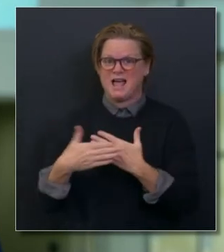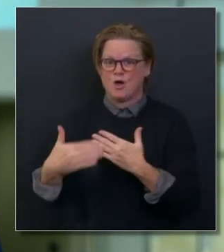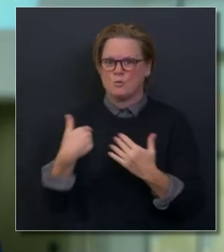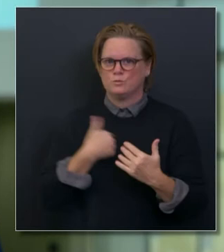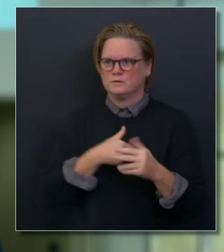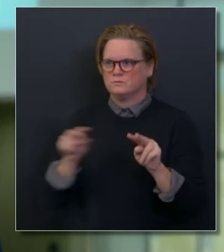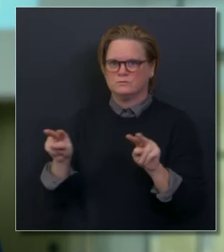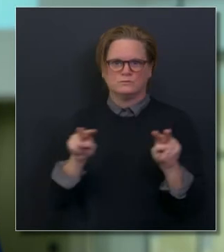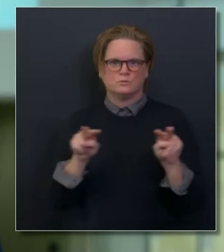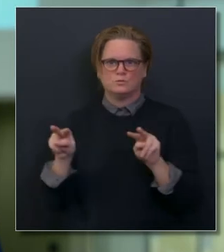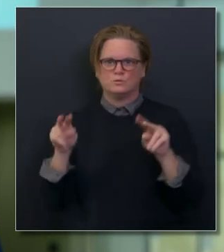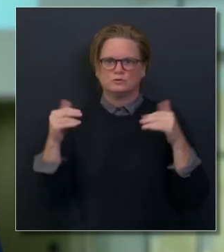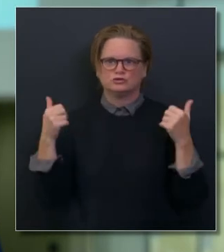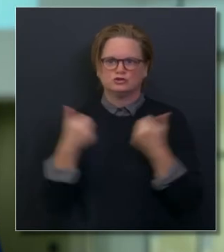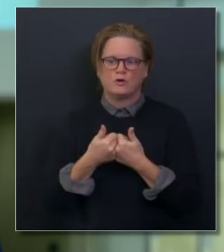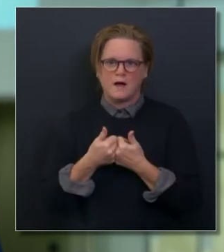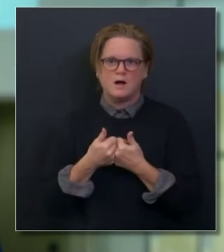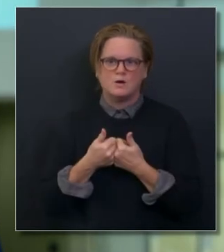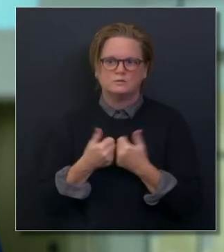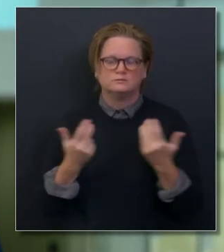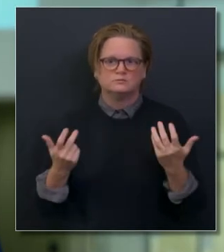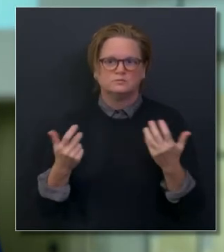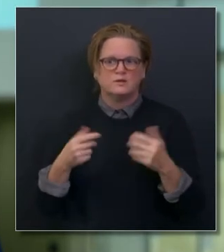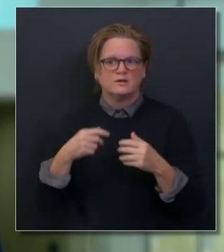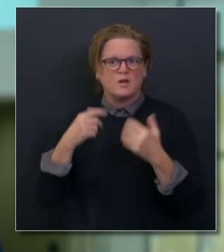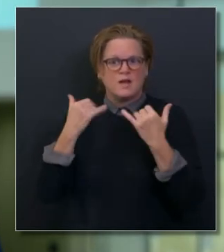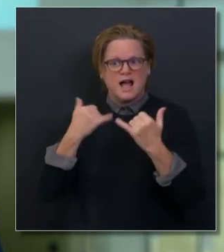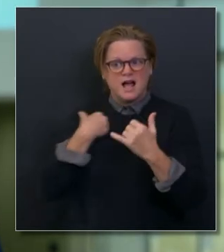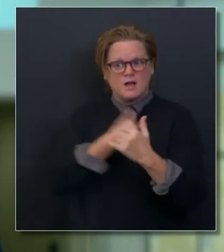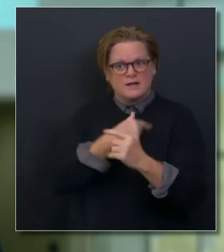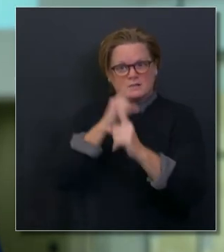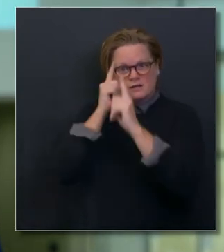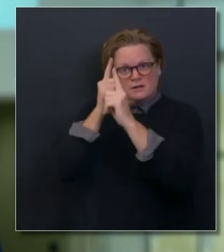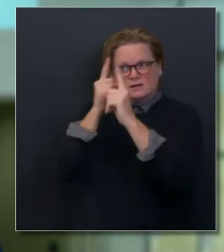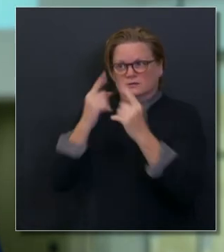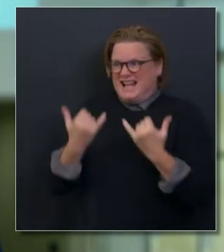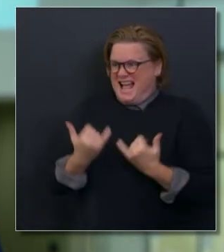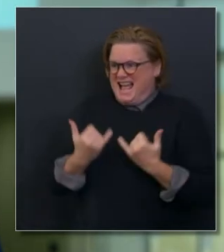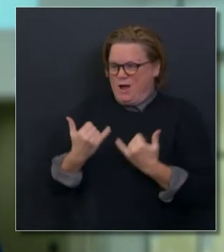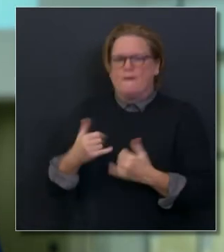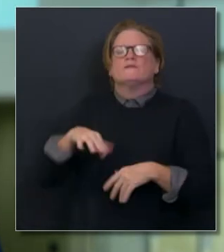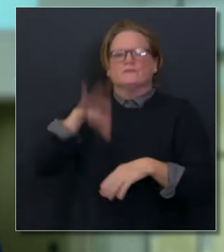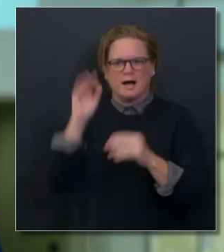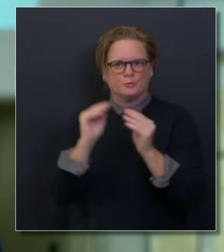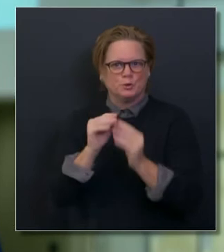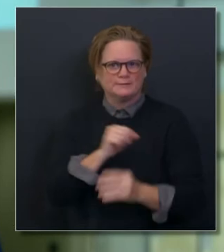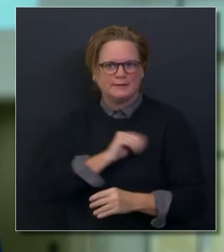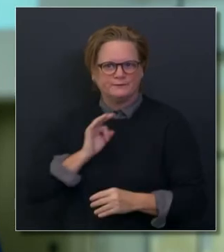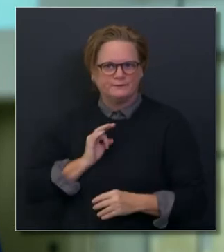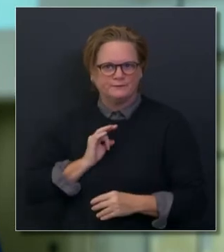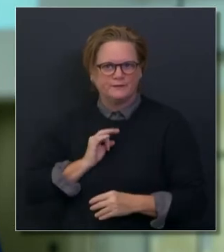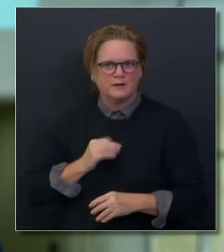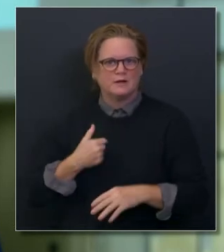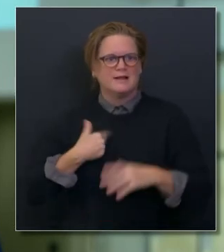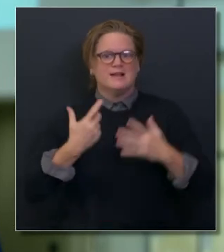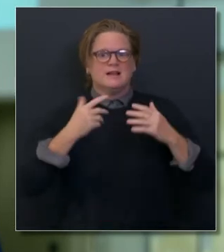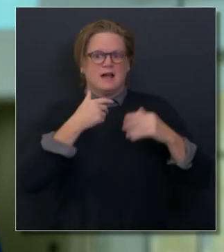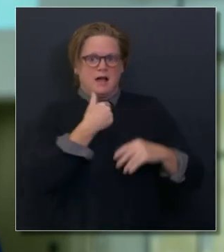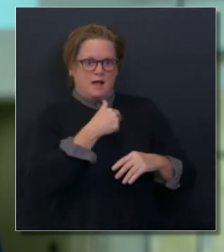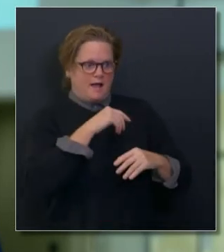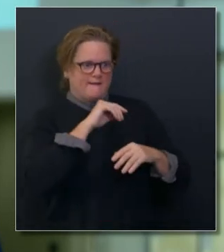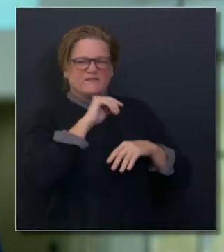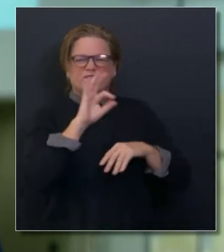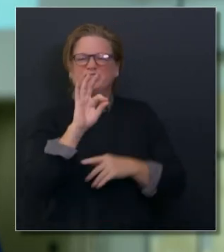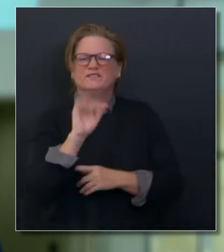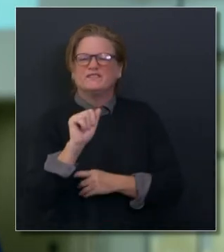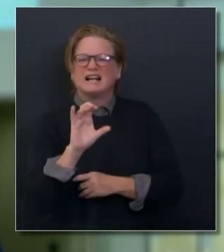implementar, traer el personal adicional. No se nos preocupa el espacio y los insumos,